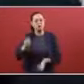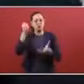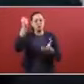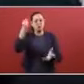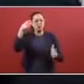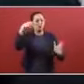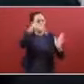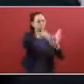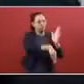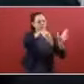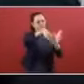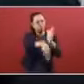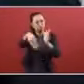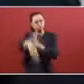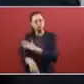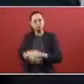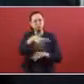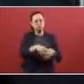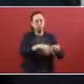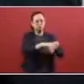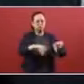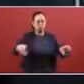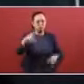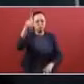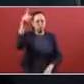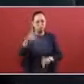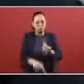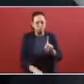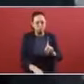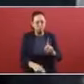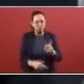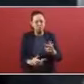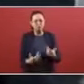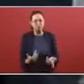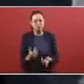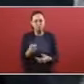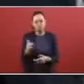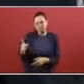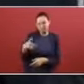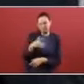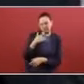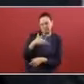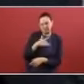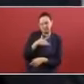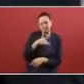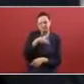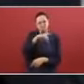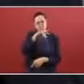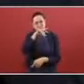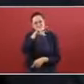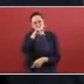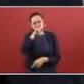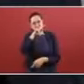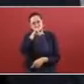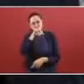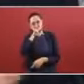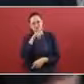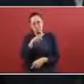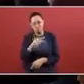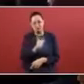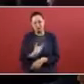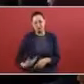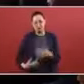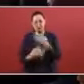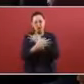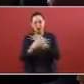por mantener los ductos detenidos, si le preocupa que las expresiones que se dan desde la presidencia puedan